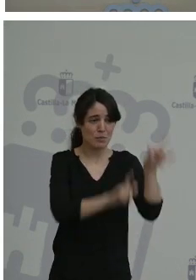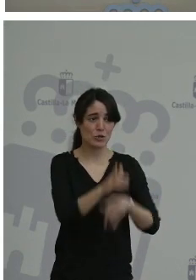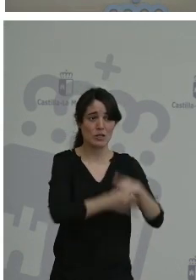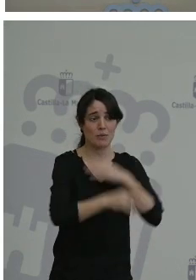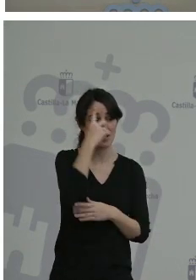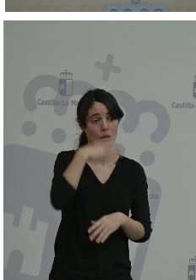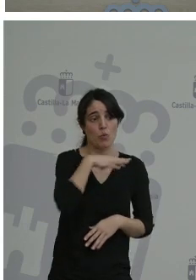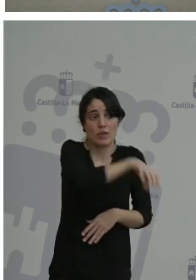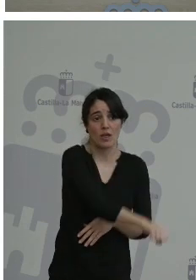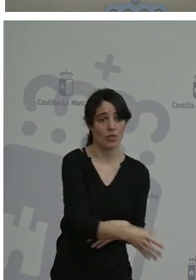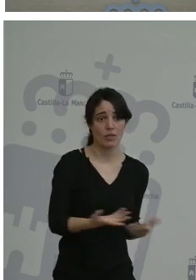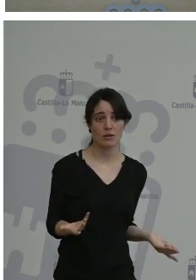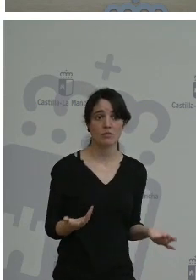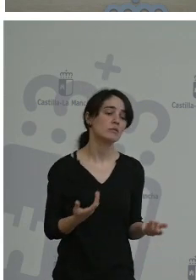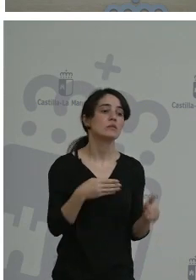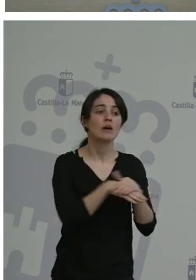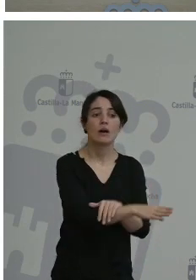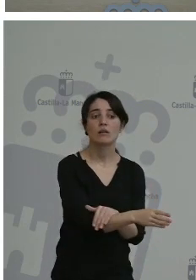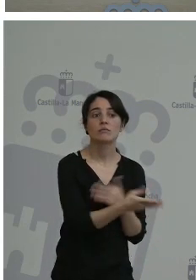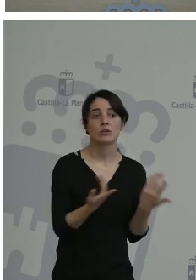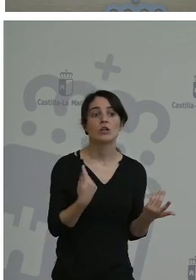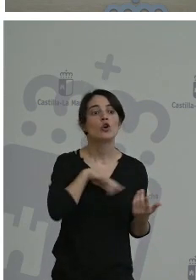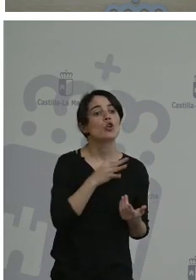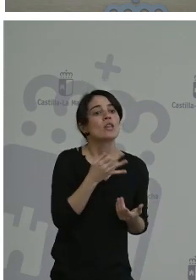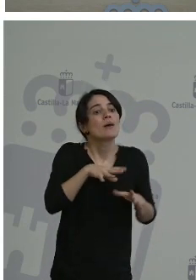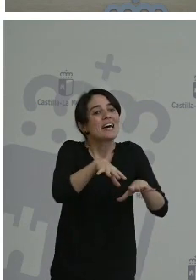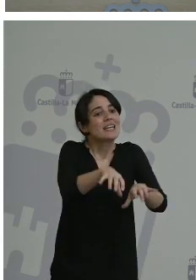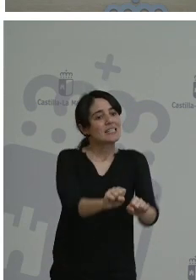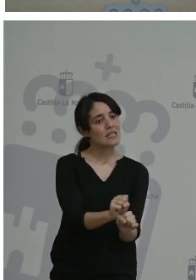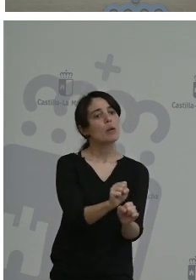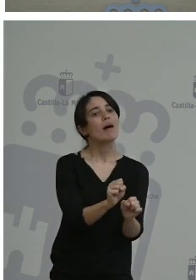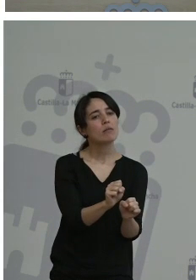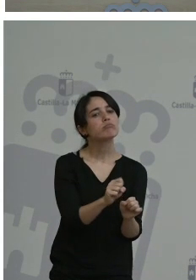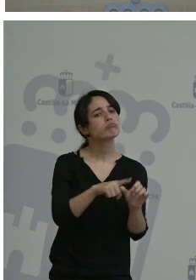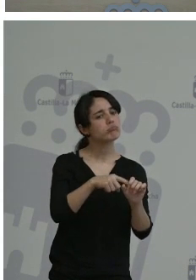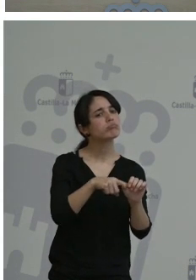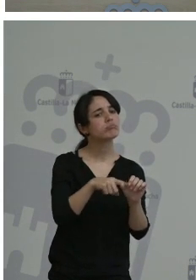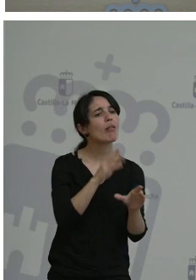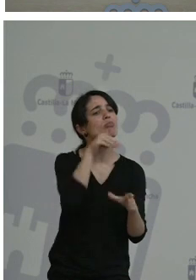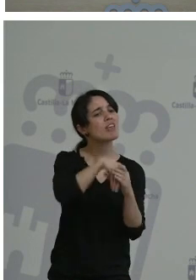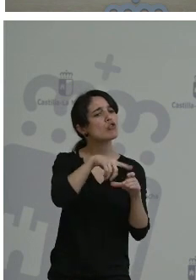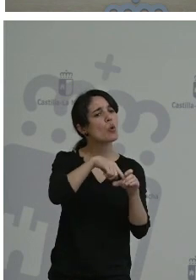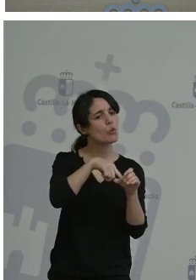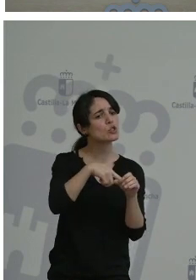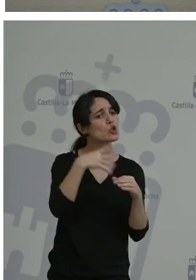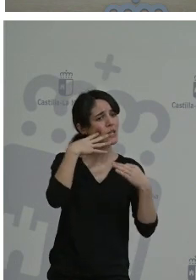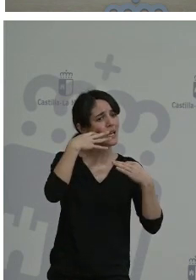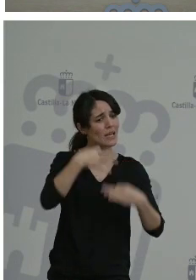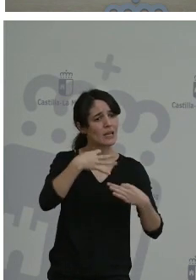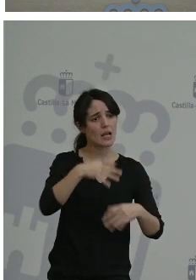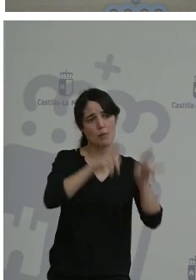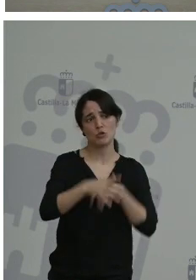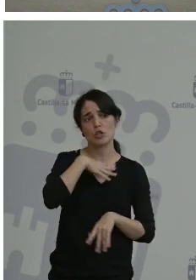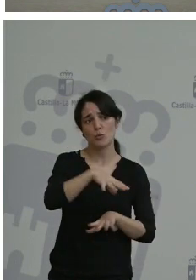iban a poder acceder. Con lo cual, reservemos en categorías, en puestos, donde, efectivamente, esas plazas vayan a poder ser